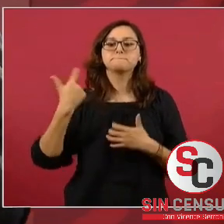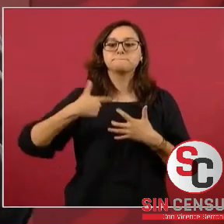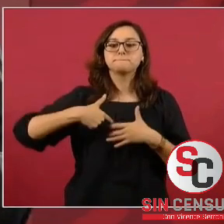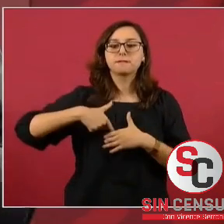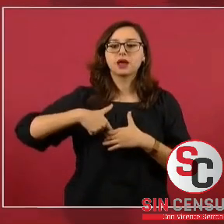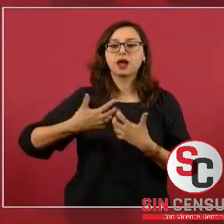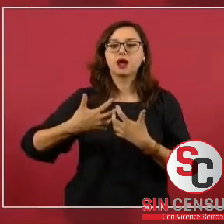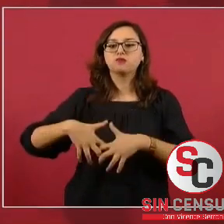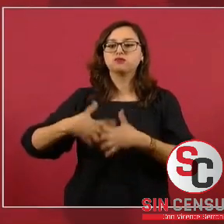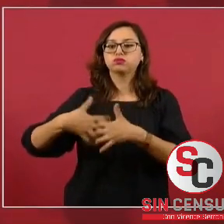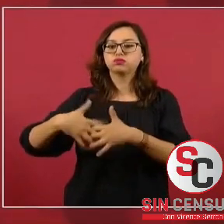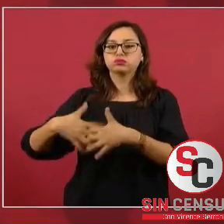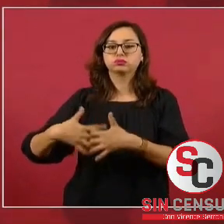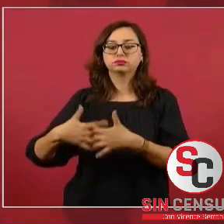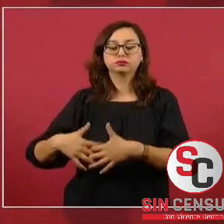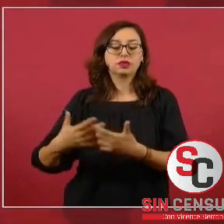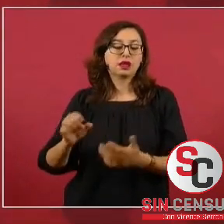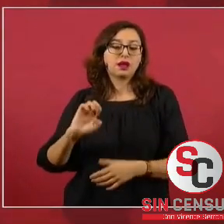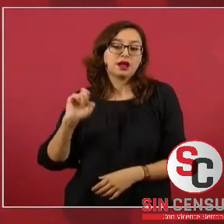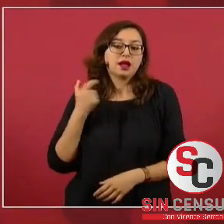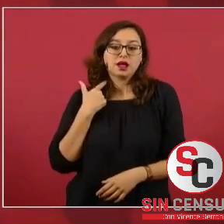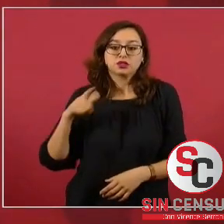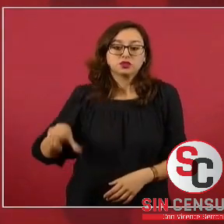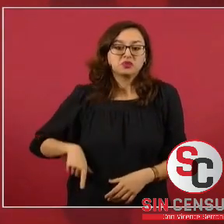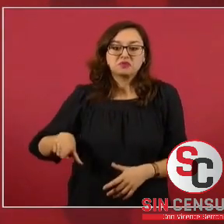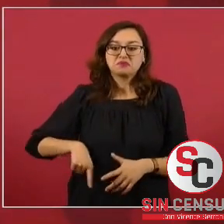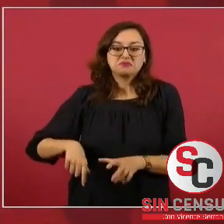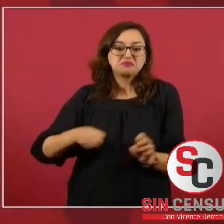que ya las habían dejado